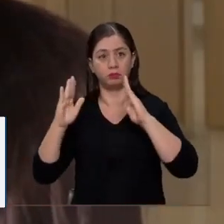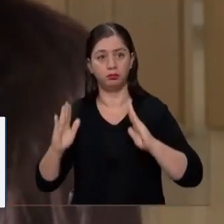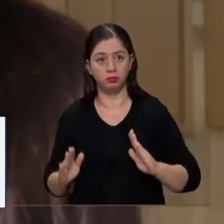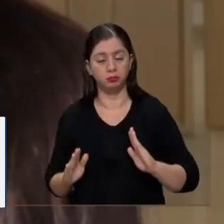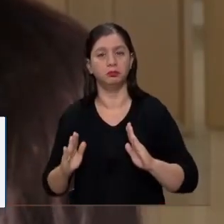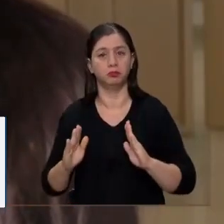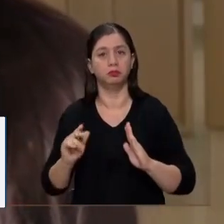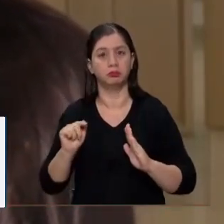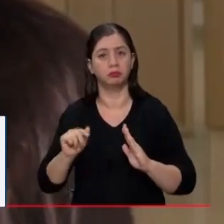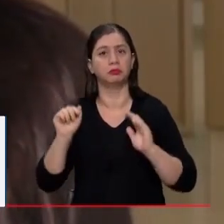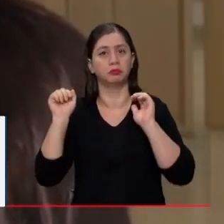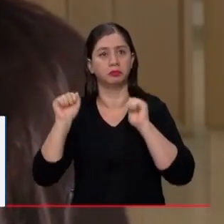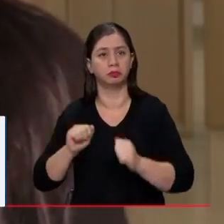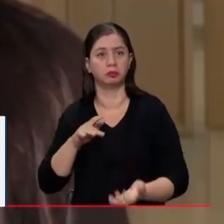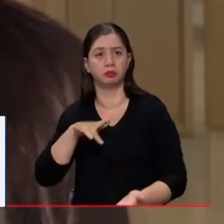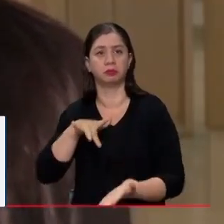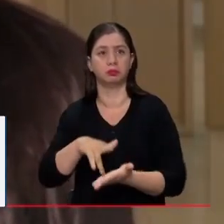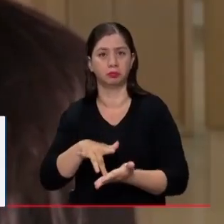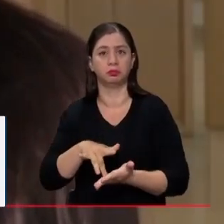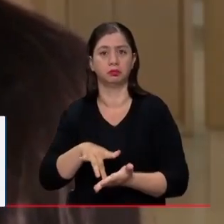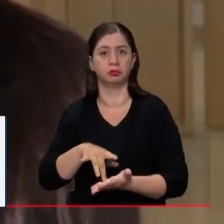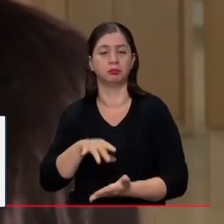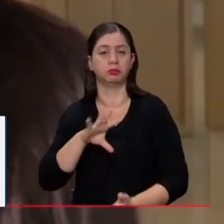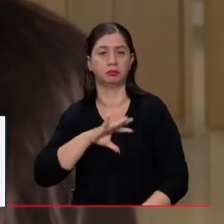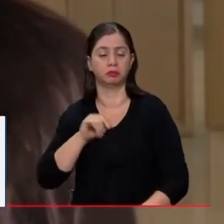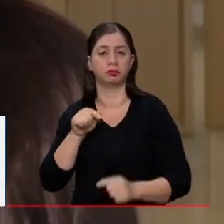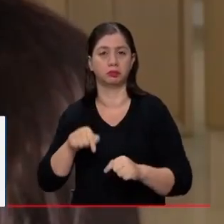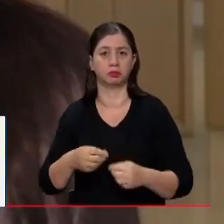poder llegar a la ciudad y cumplir el sueño de